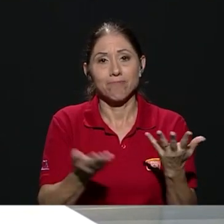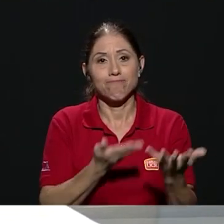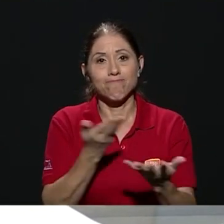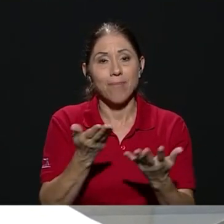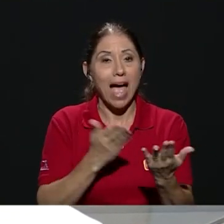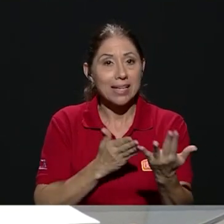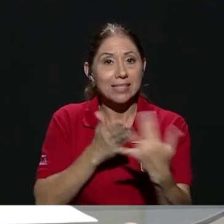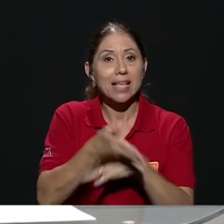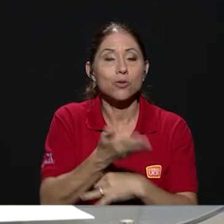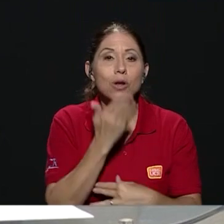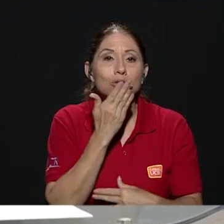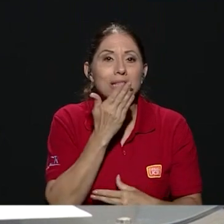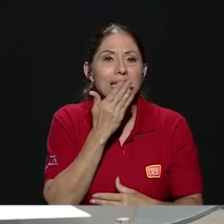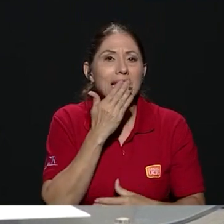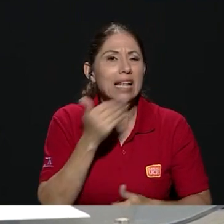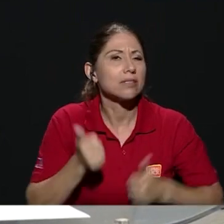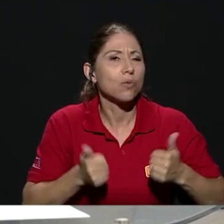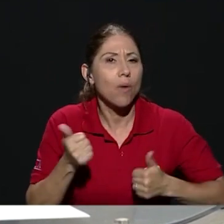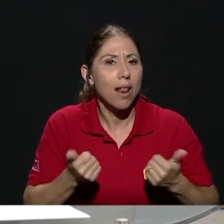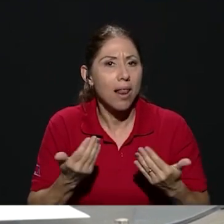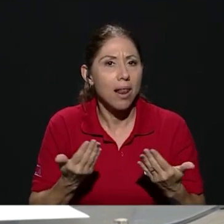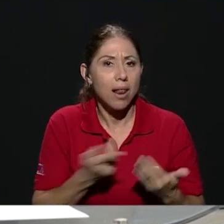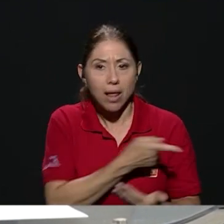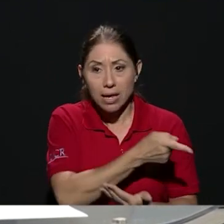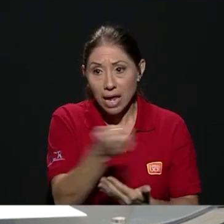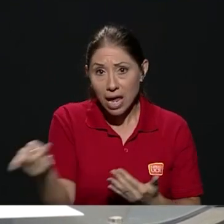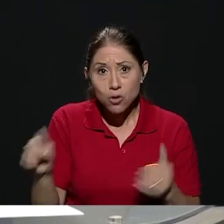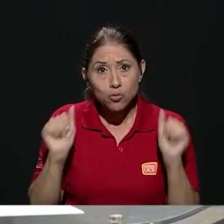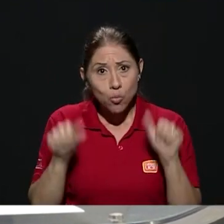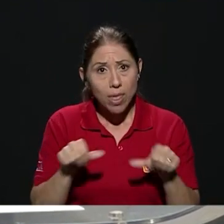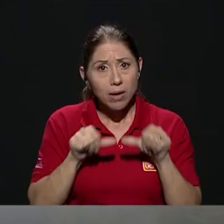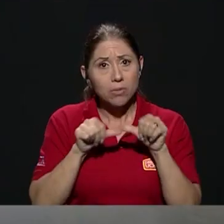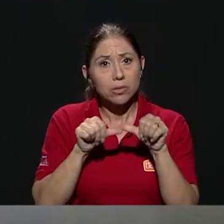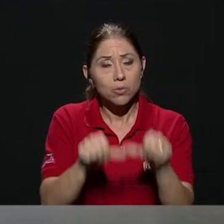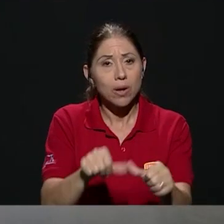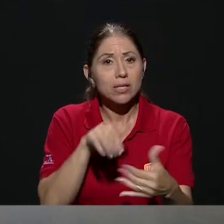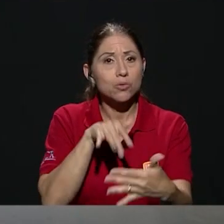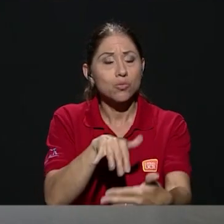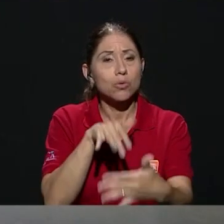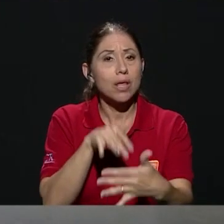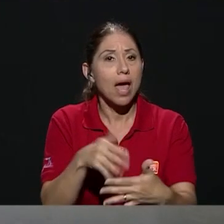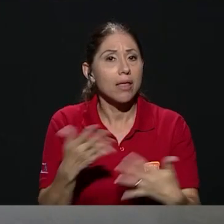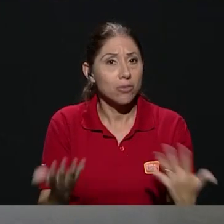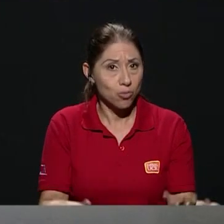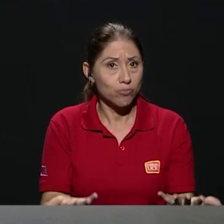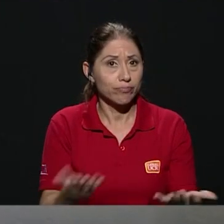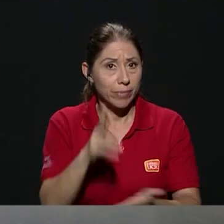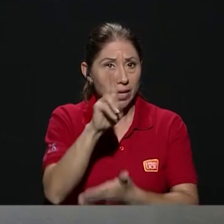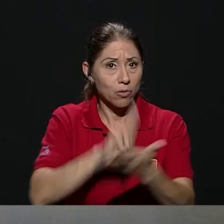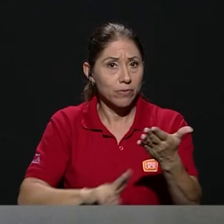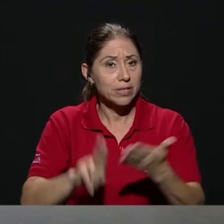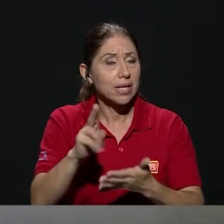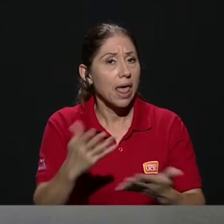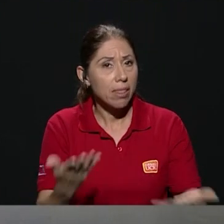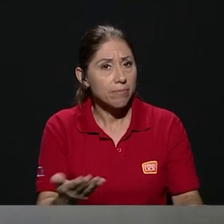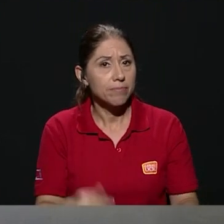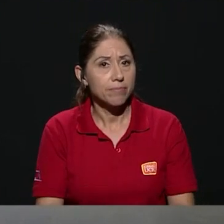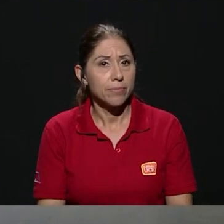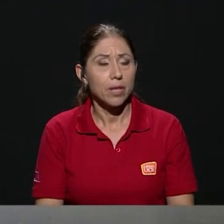de dar este acceso y asegurar la permanencia de la población indígena en nuestros centros